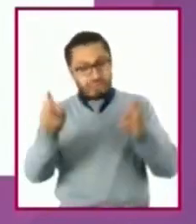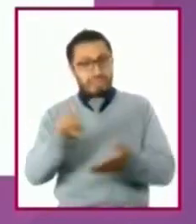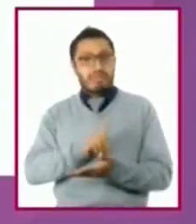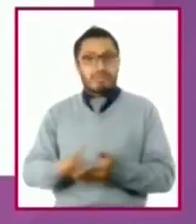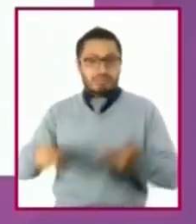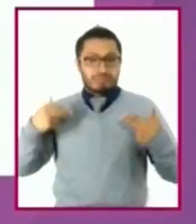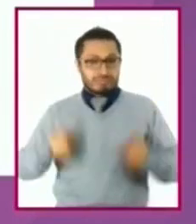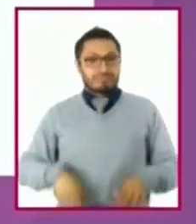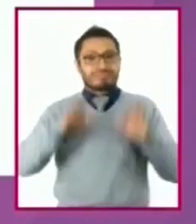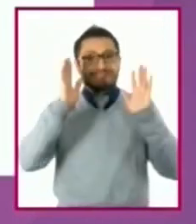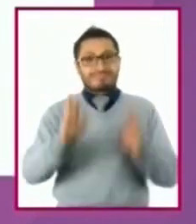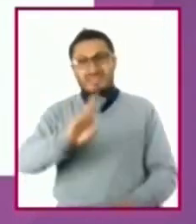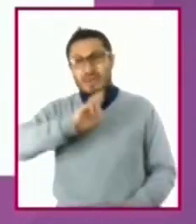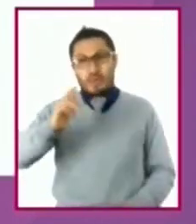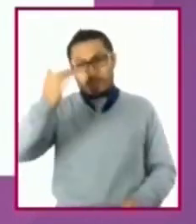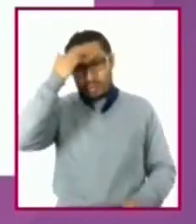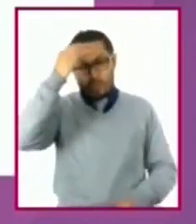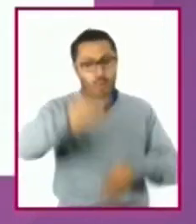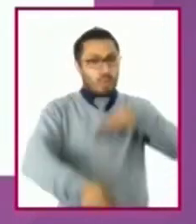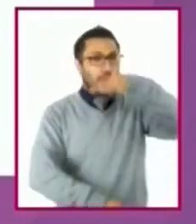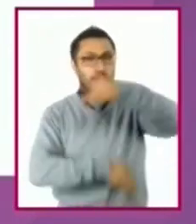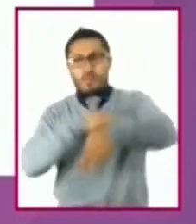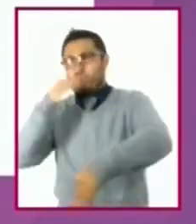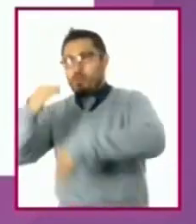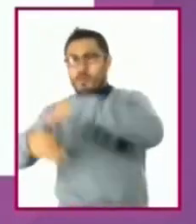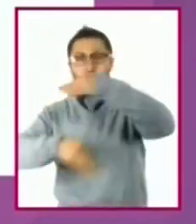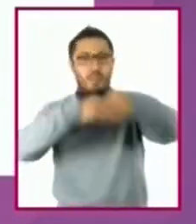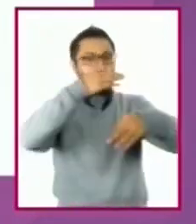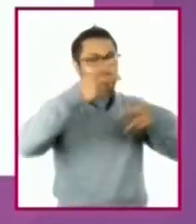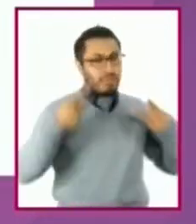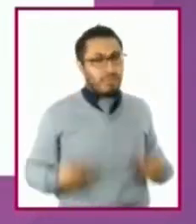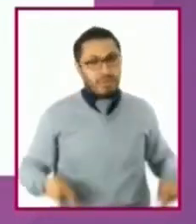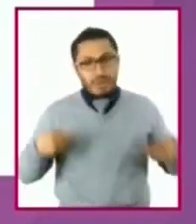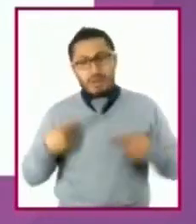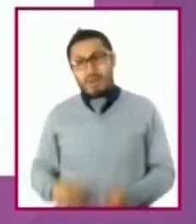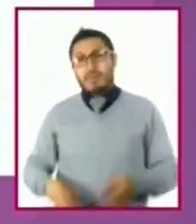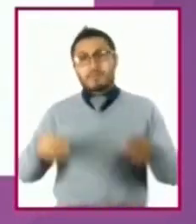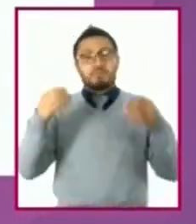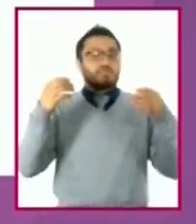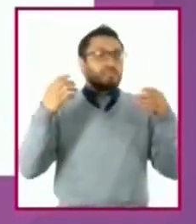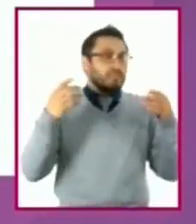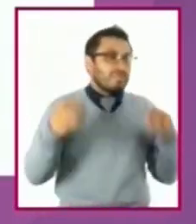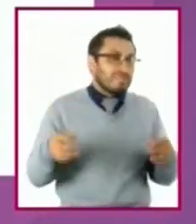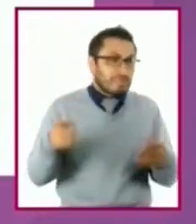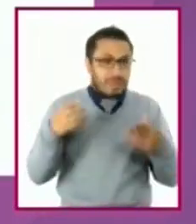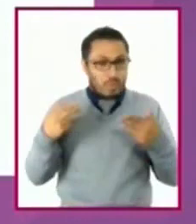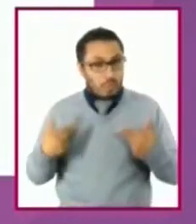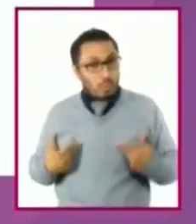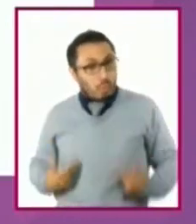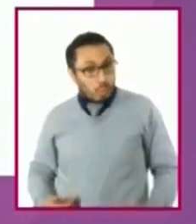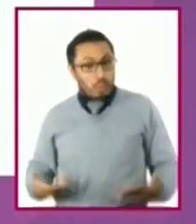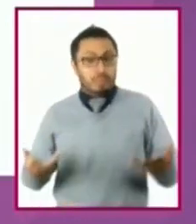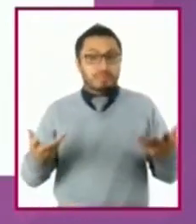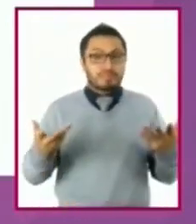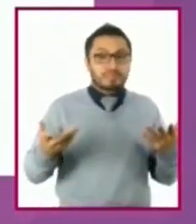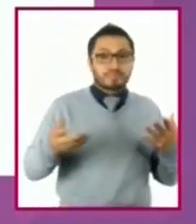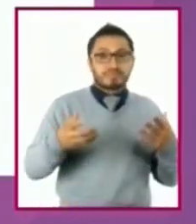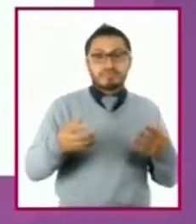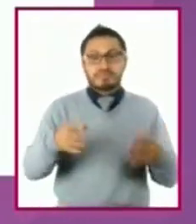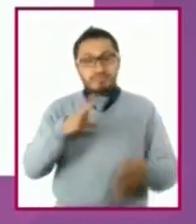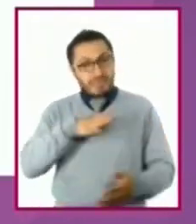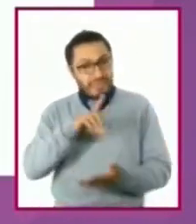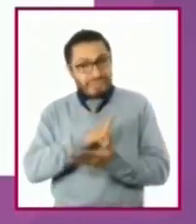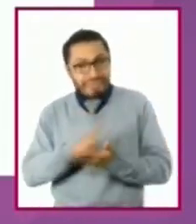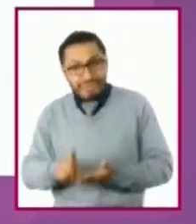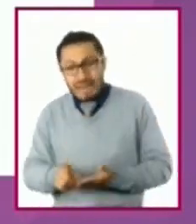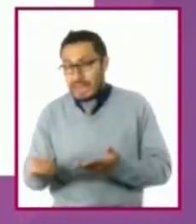ya reconoce a cada ser humano en su calidad de ciudadano, en su calidad de sujeto de derechos plenos, incluyendo a